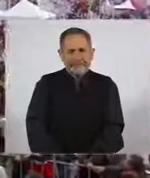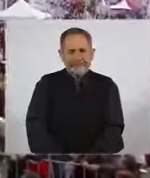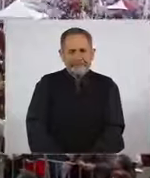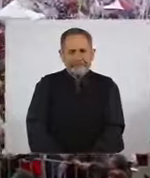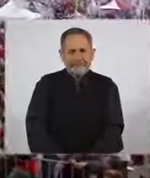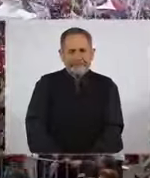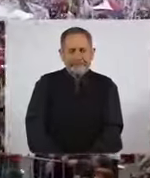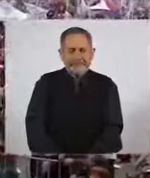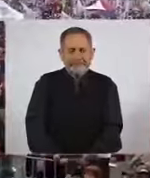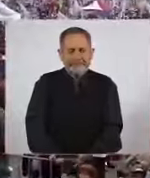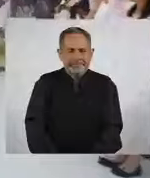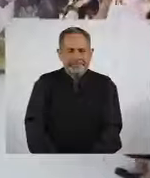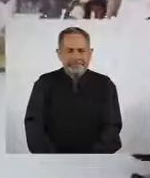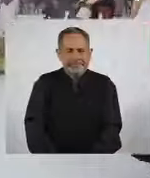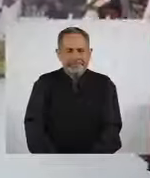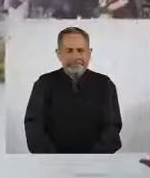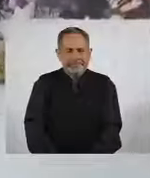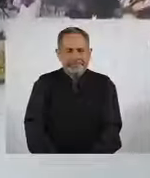¡Presidenta!